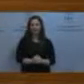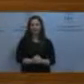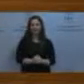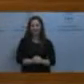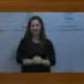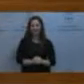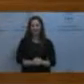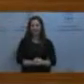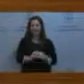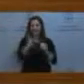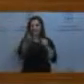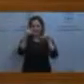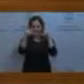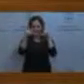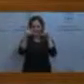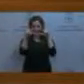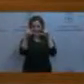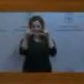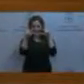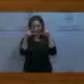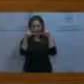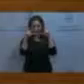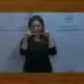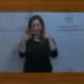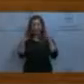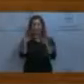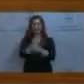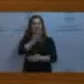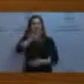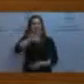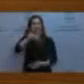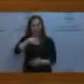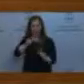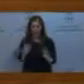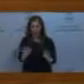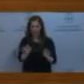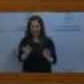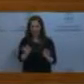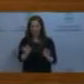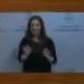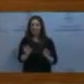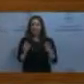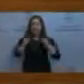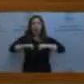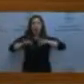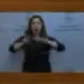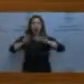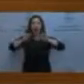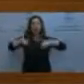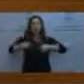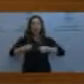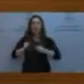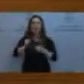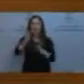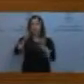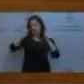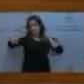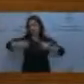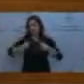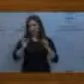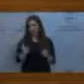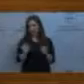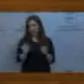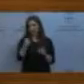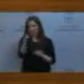Una foto, que todos conocerán, firmaba un convenio. Decían que firmaba un convenio. Ya sé que son pequeños, pero